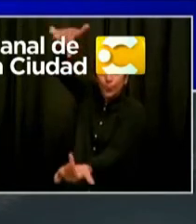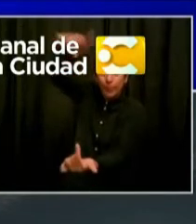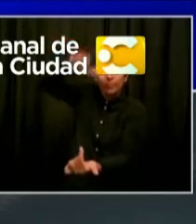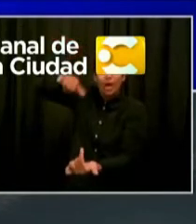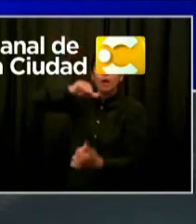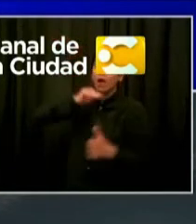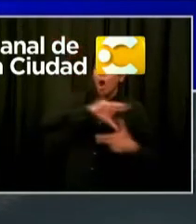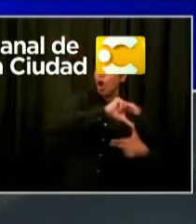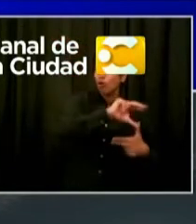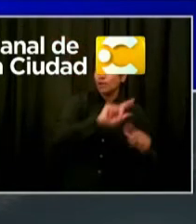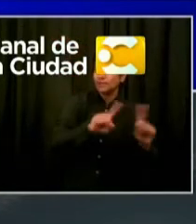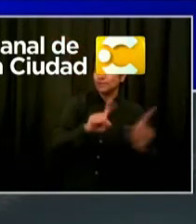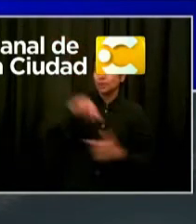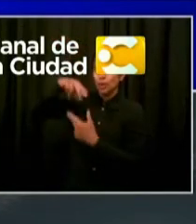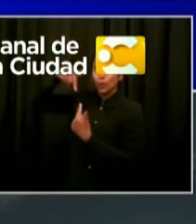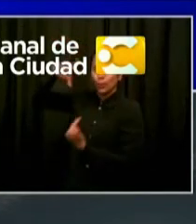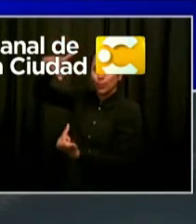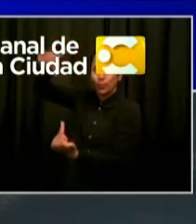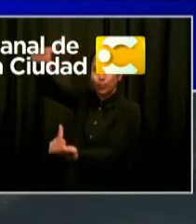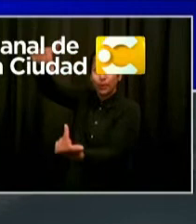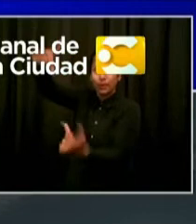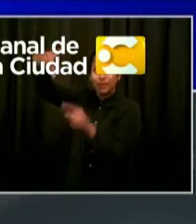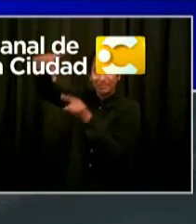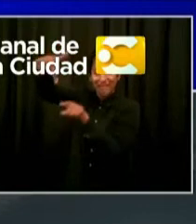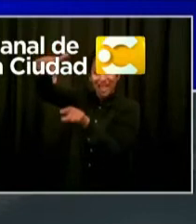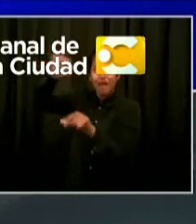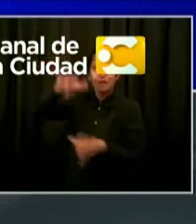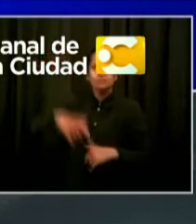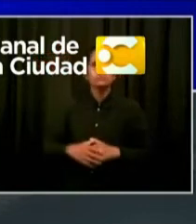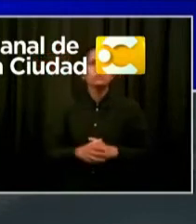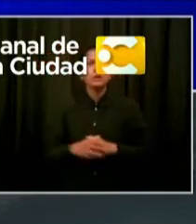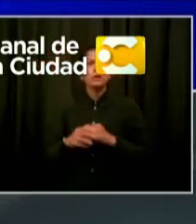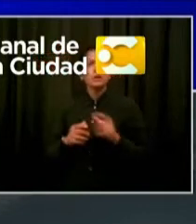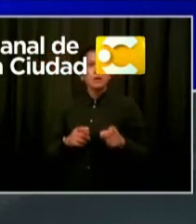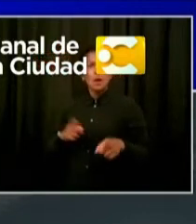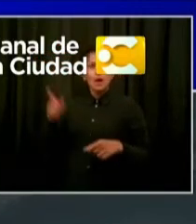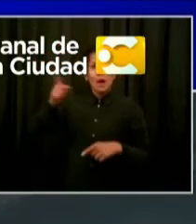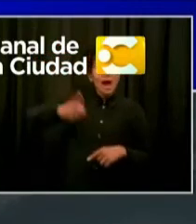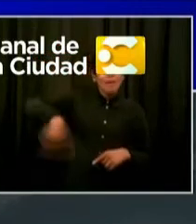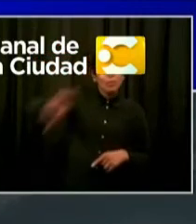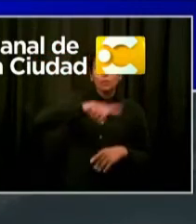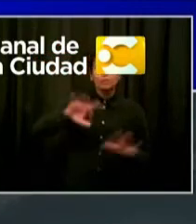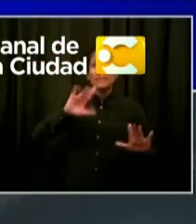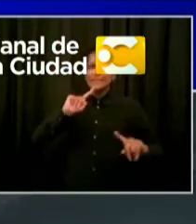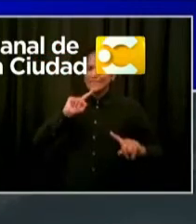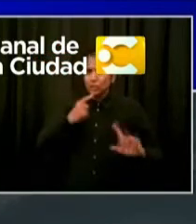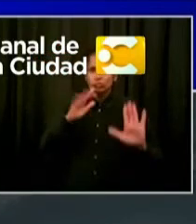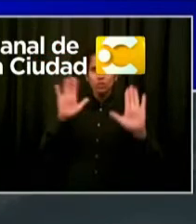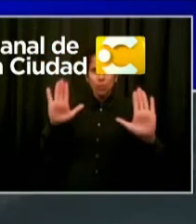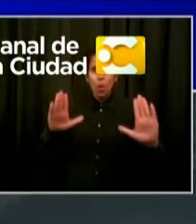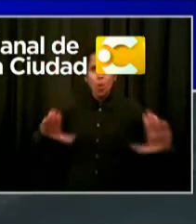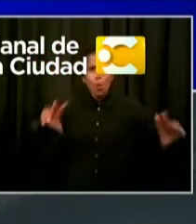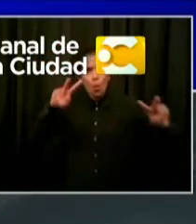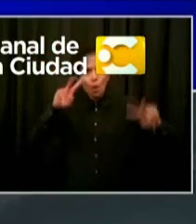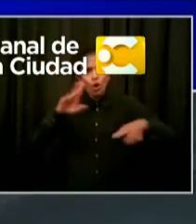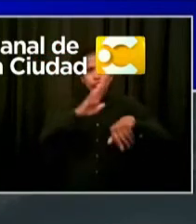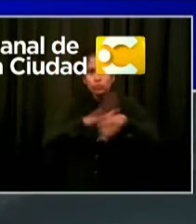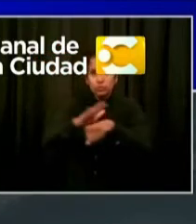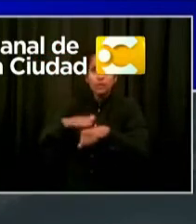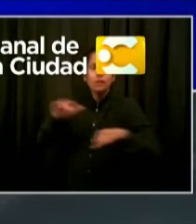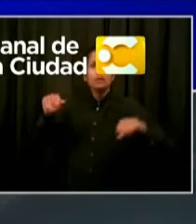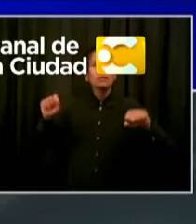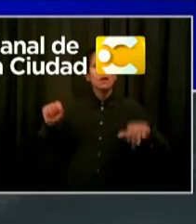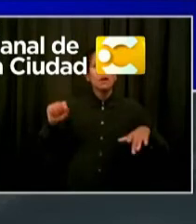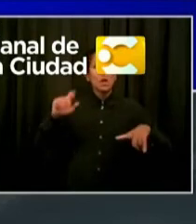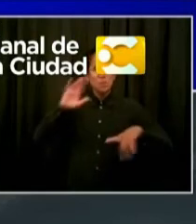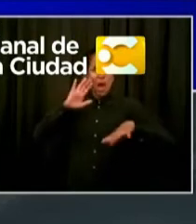rain, flooding potential, the winds, even again potential tornado. That's a lot. Don't go outside if you don't need